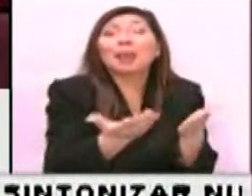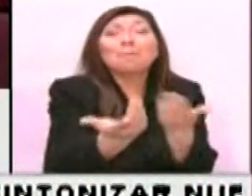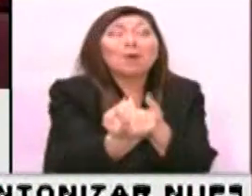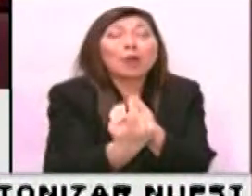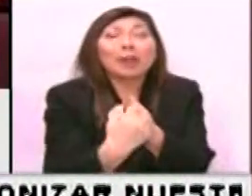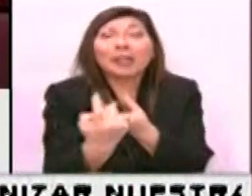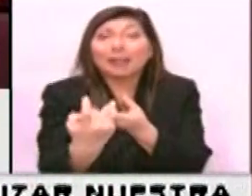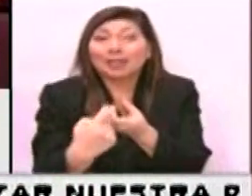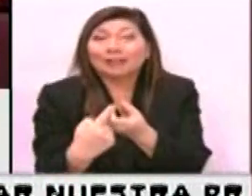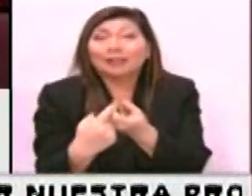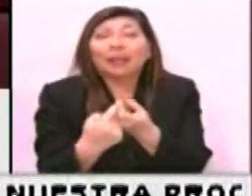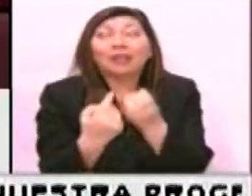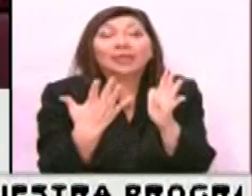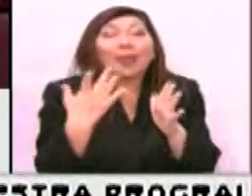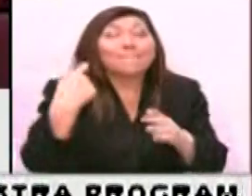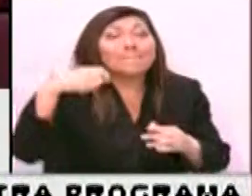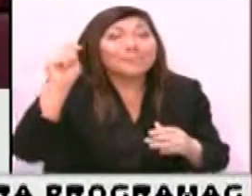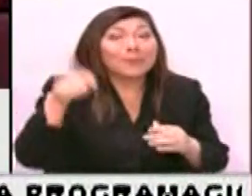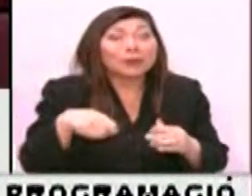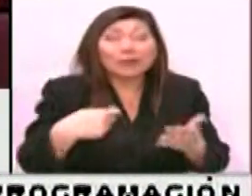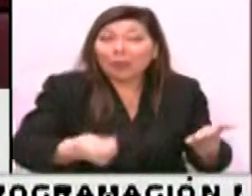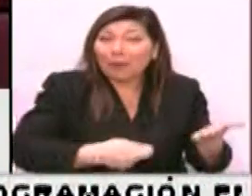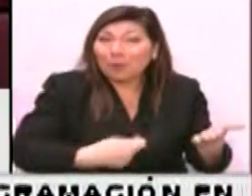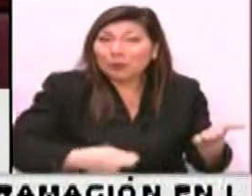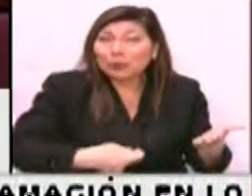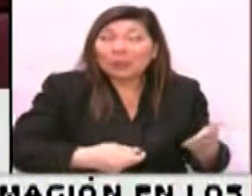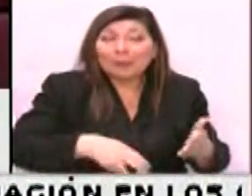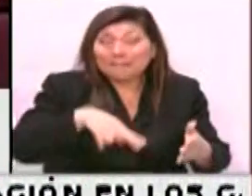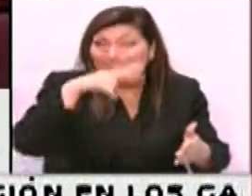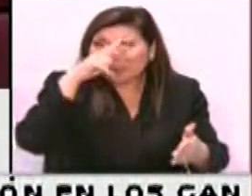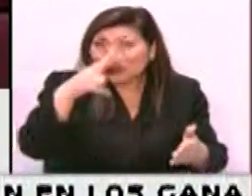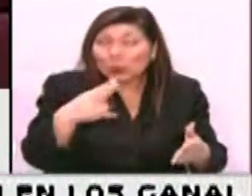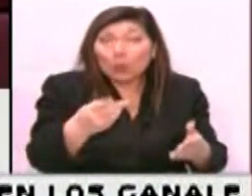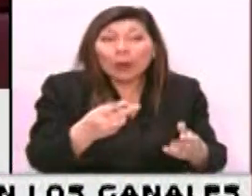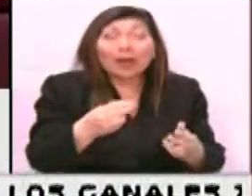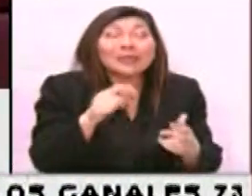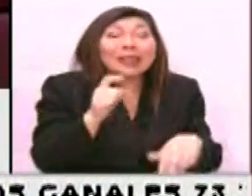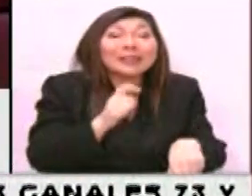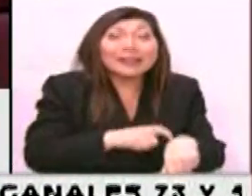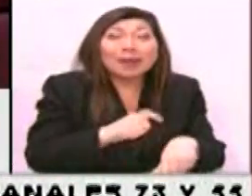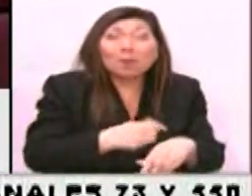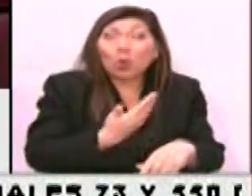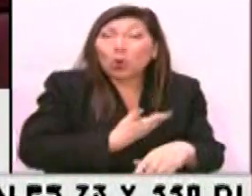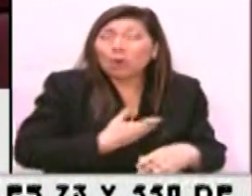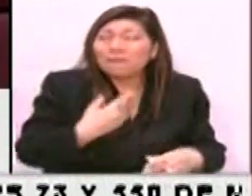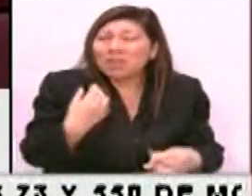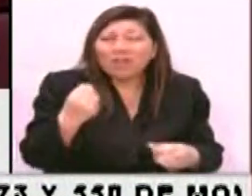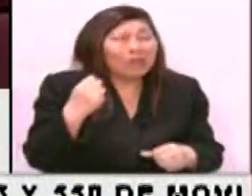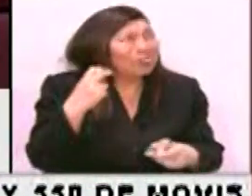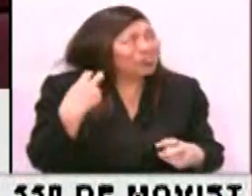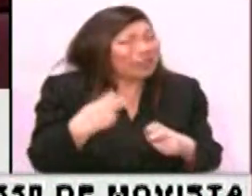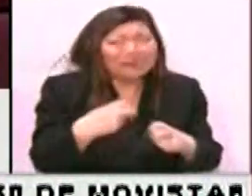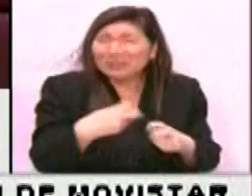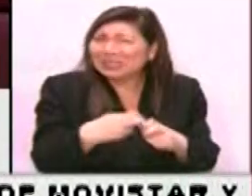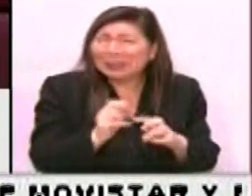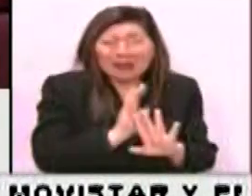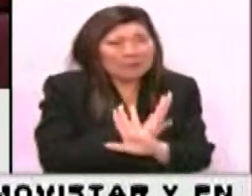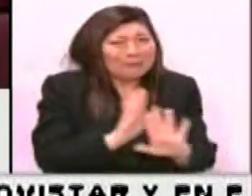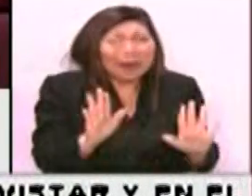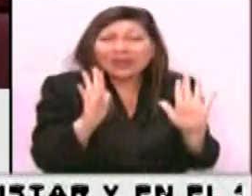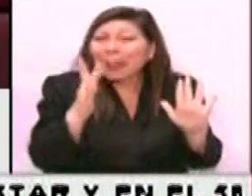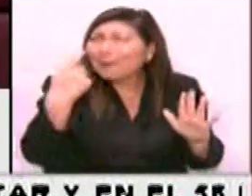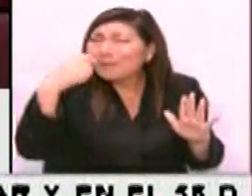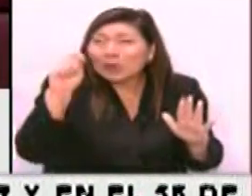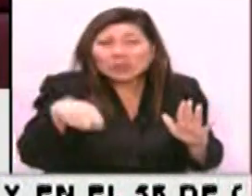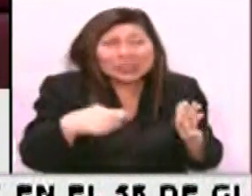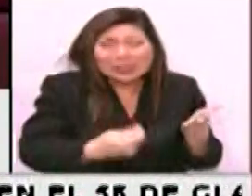recogido el 10% de las firmas de un país en el momento de un gobierno duro, ya no bastaban el